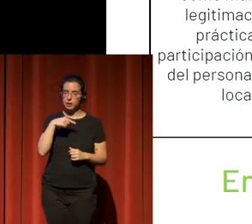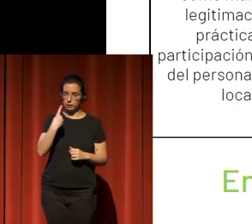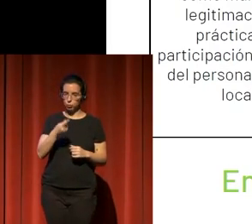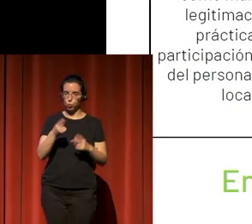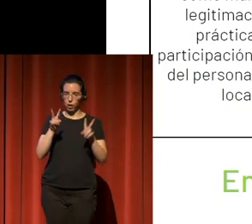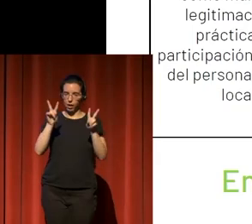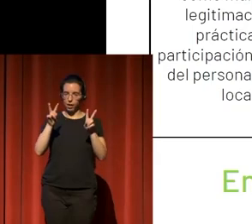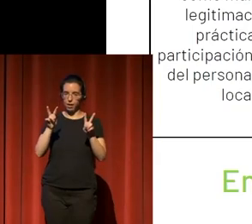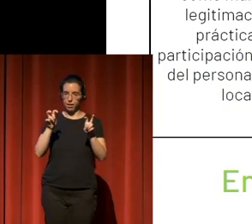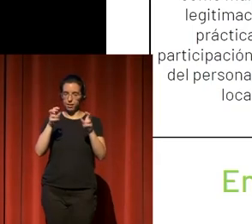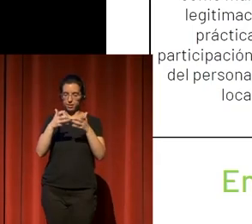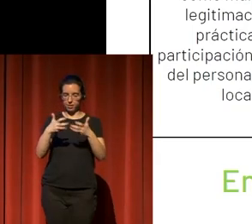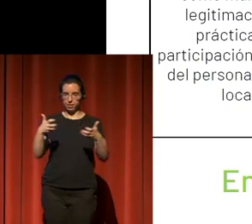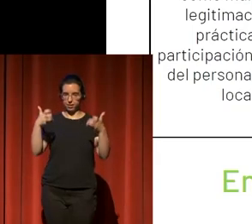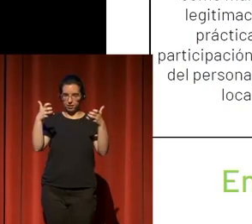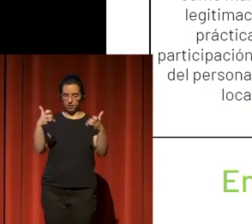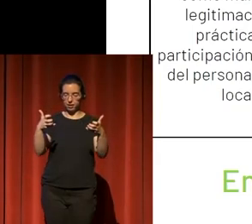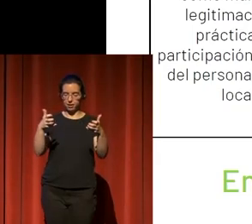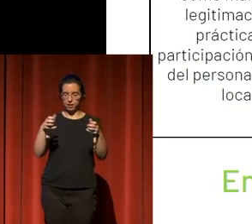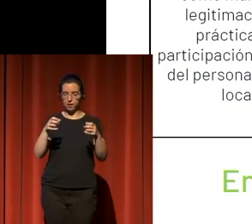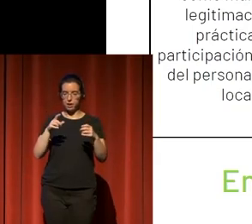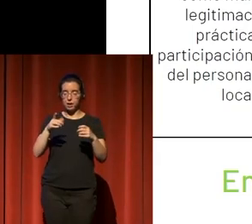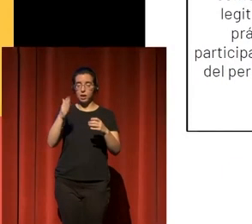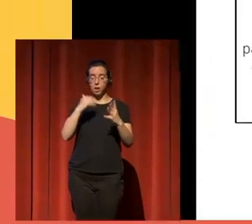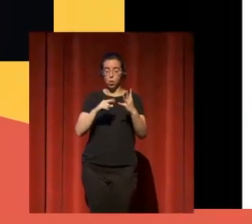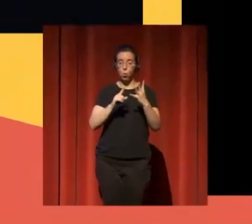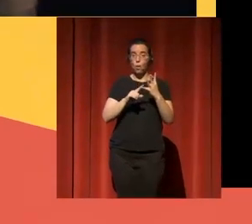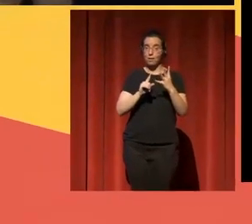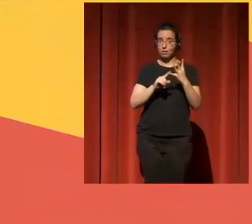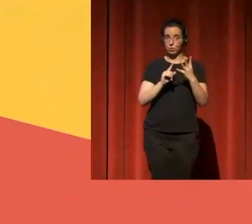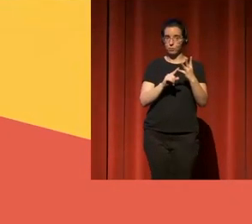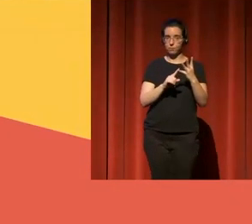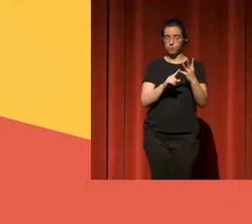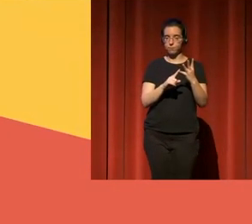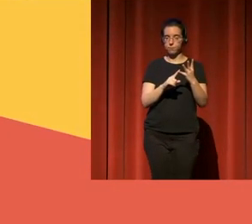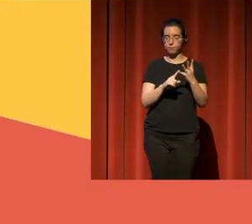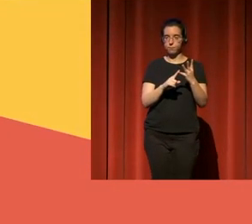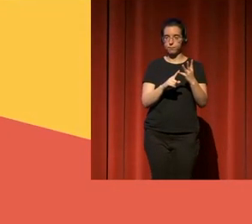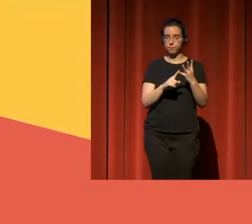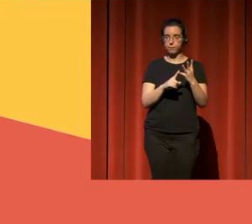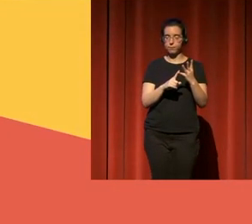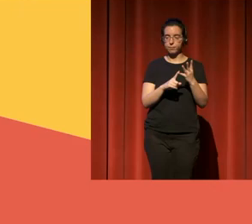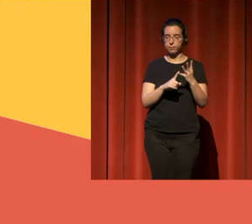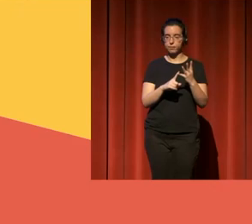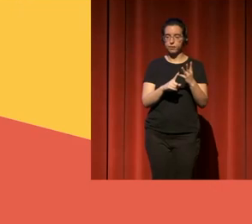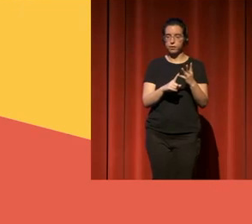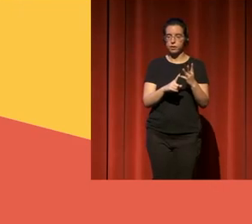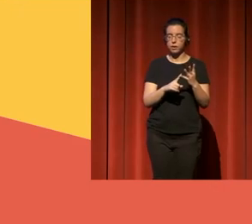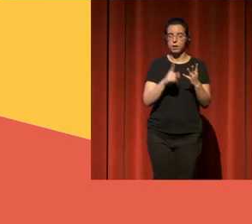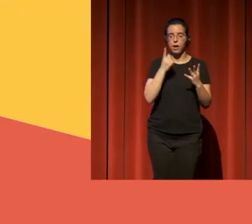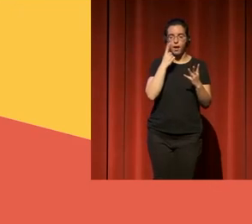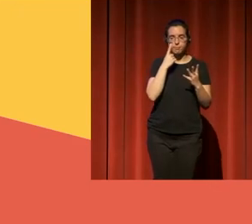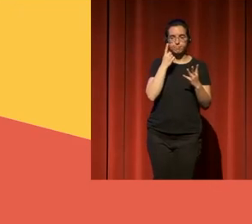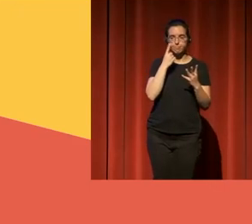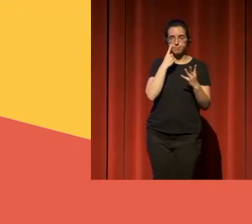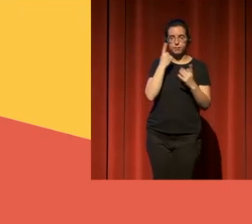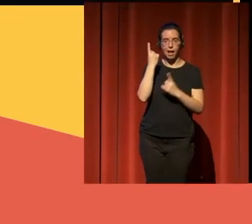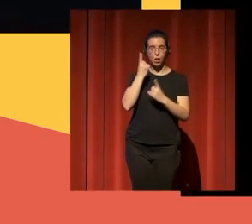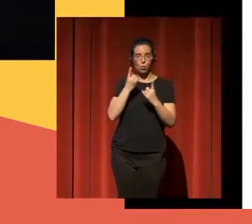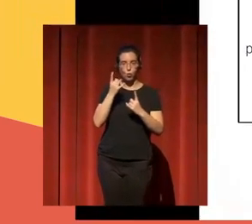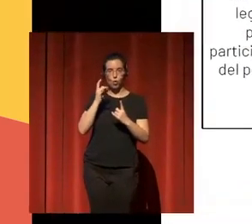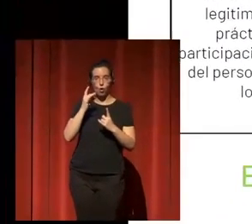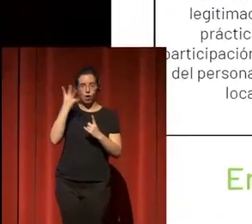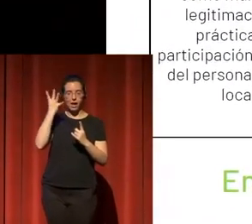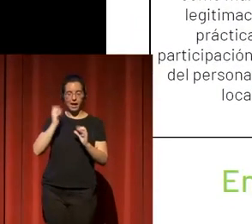este de este cuestión en cuarto lugar eh eh se observan algunas iniciativas que